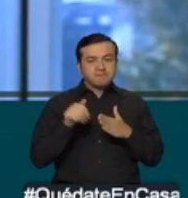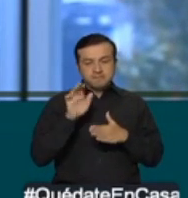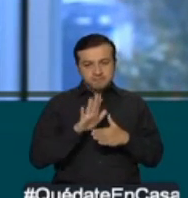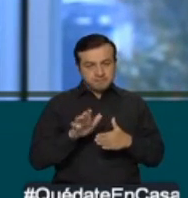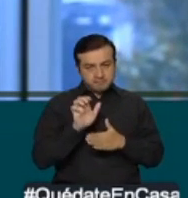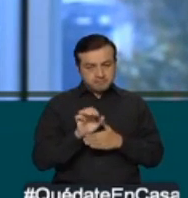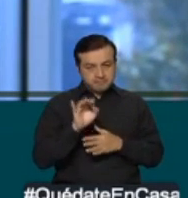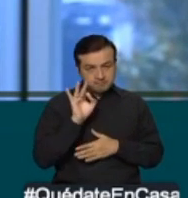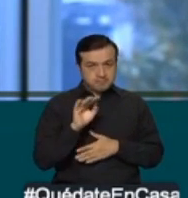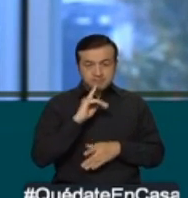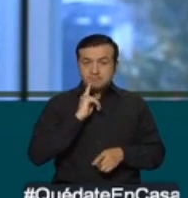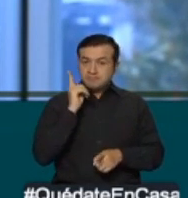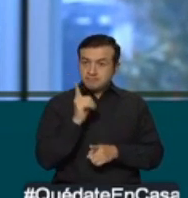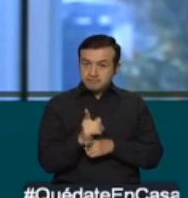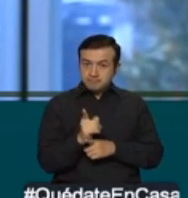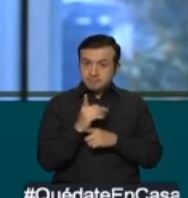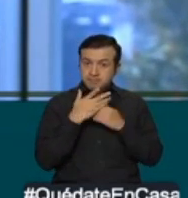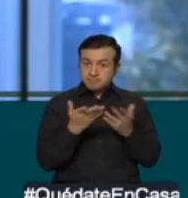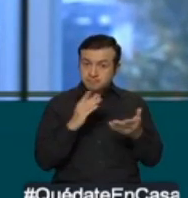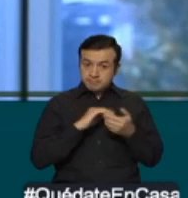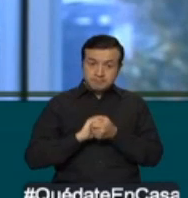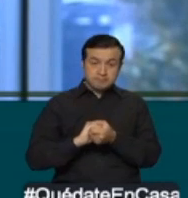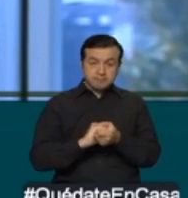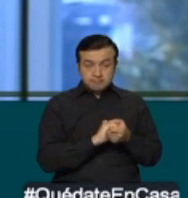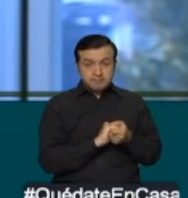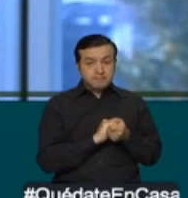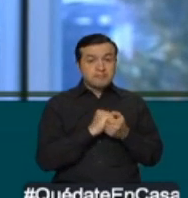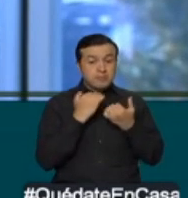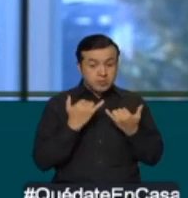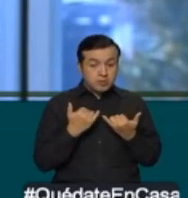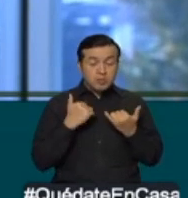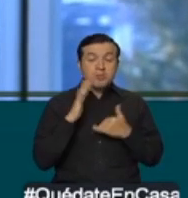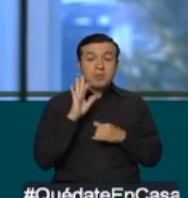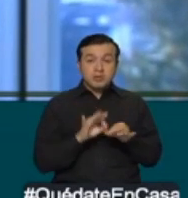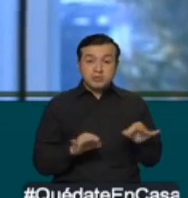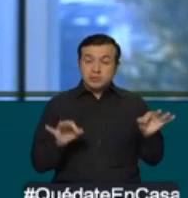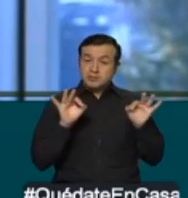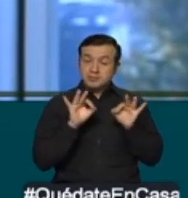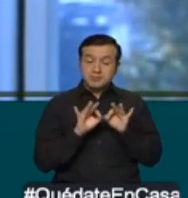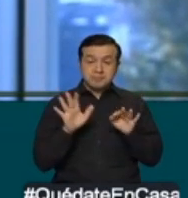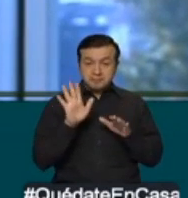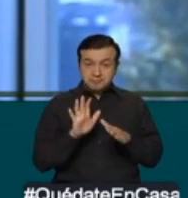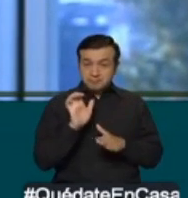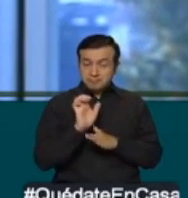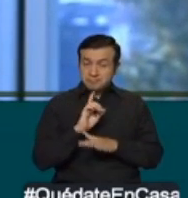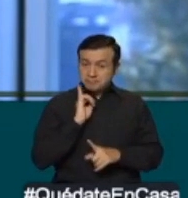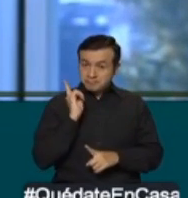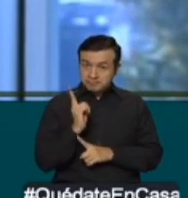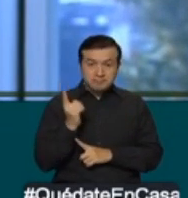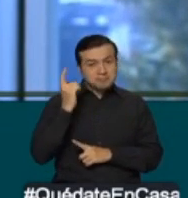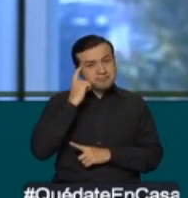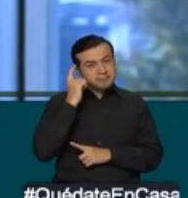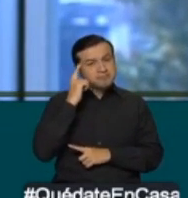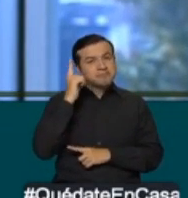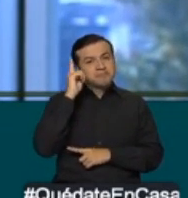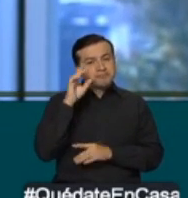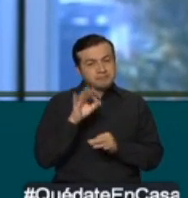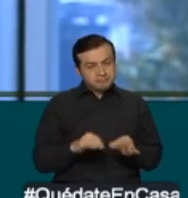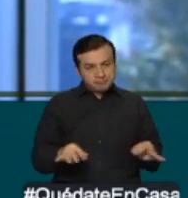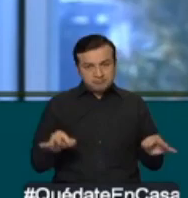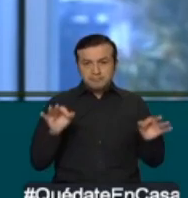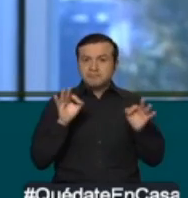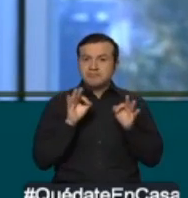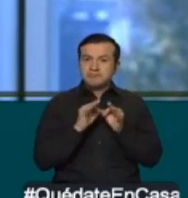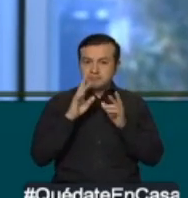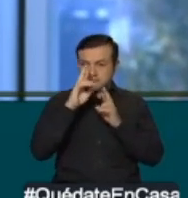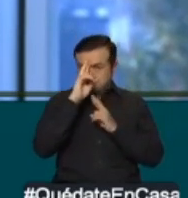por tanto esa solidaridad es cuando hoy más el país tiene que ver y creemos que es importante también